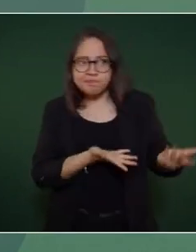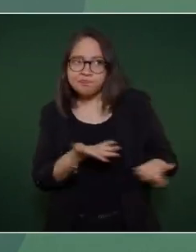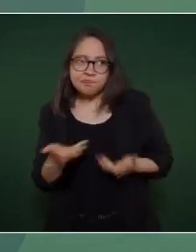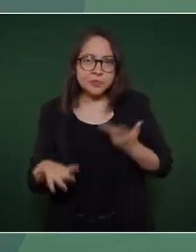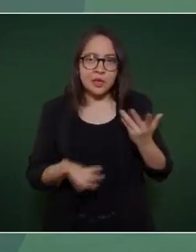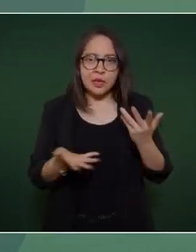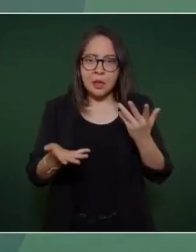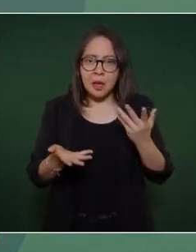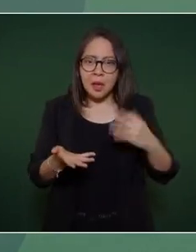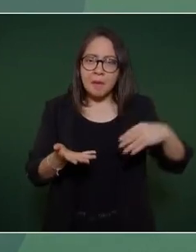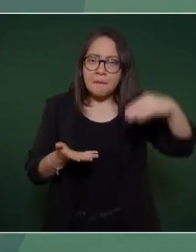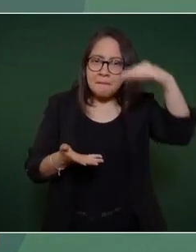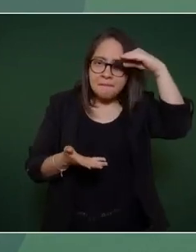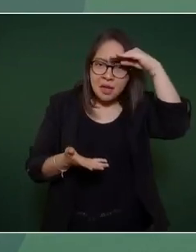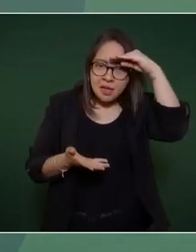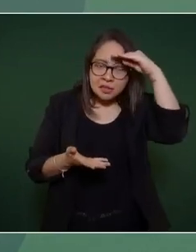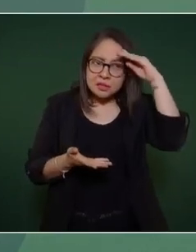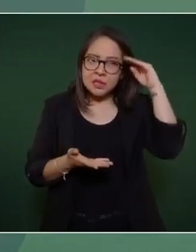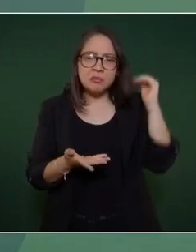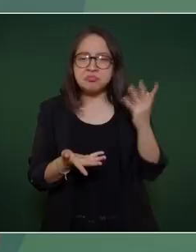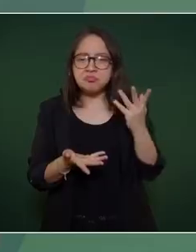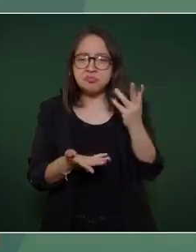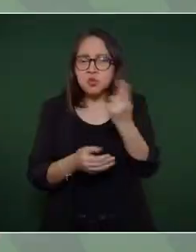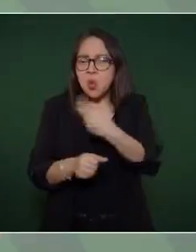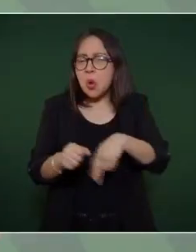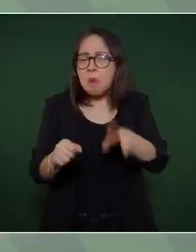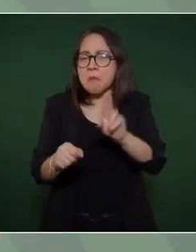normal, natural, la corrupción.